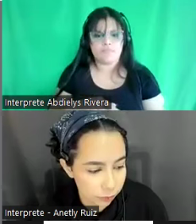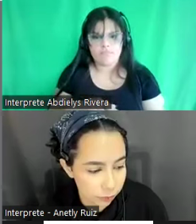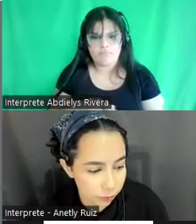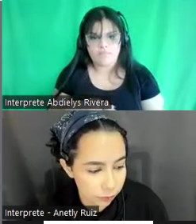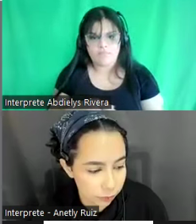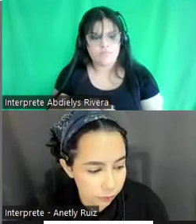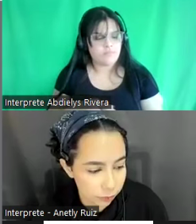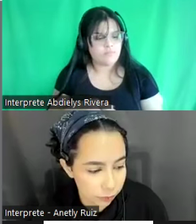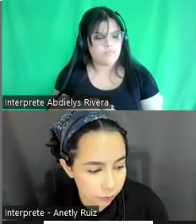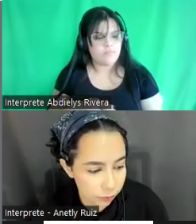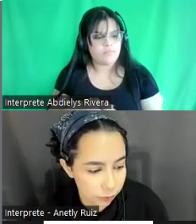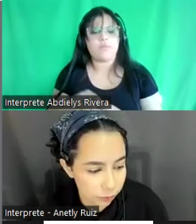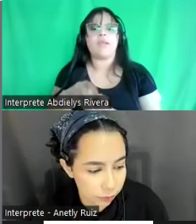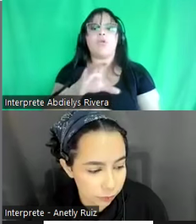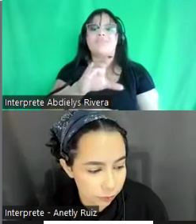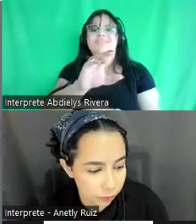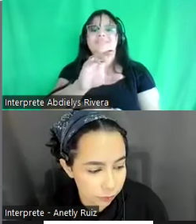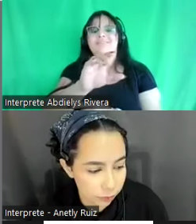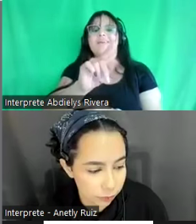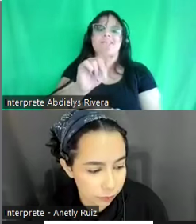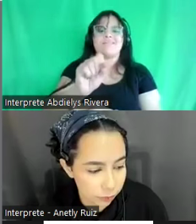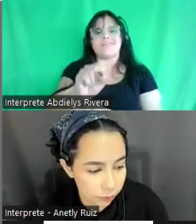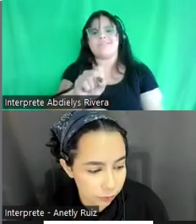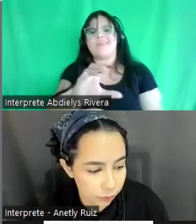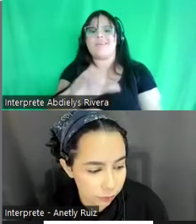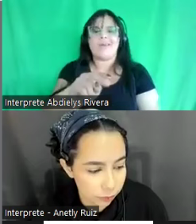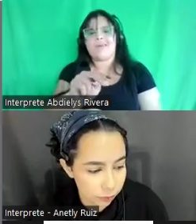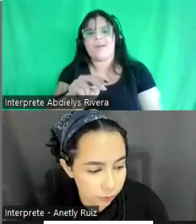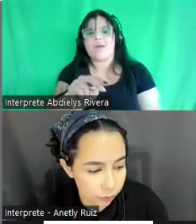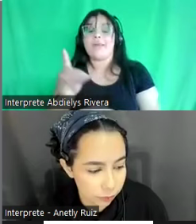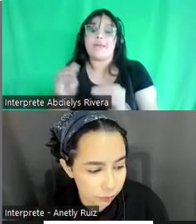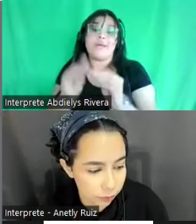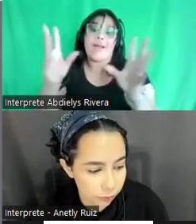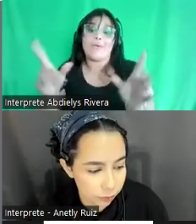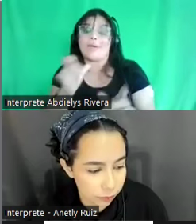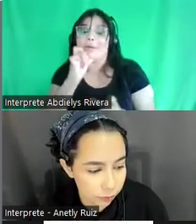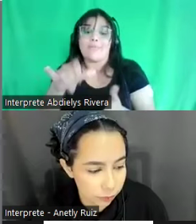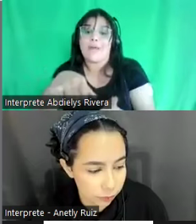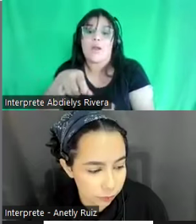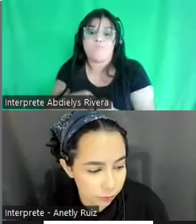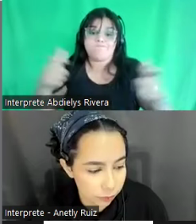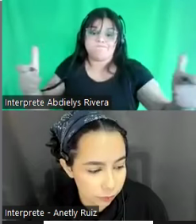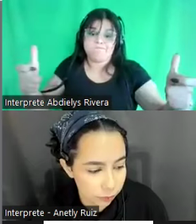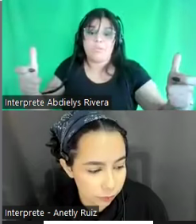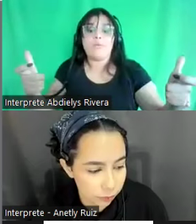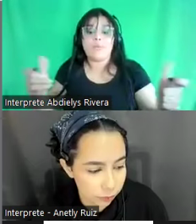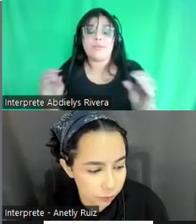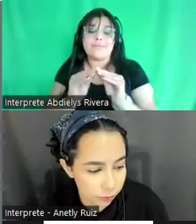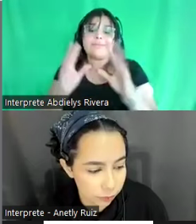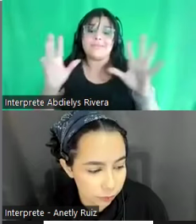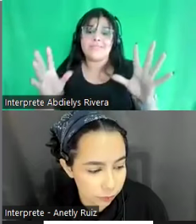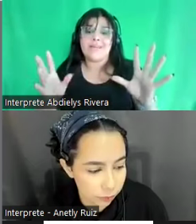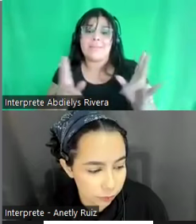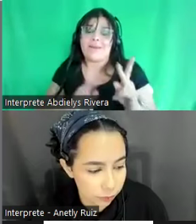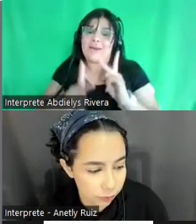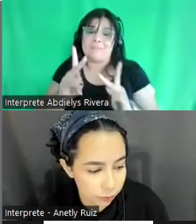pacientes con obesidad mórbida. Sí, tienes un muy buen punto. El país, en términos de servicios para pacientes